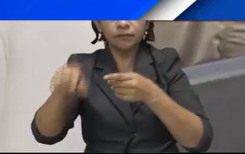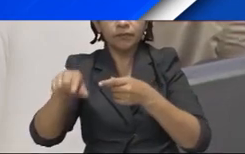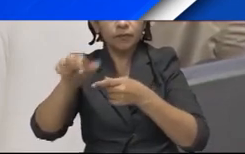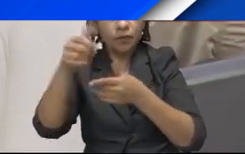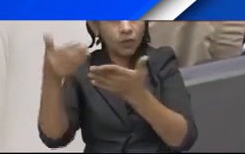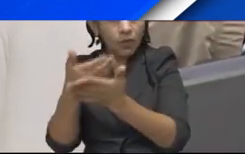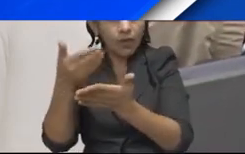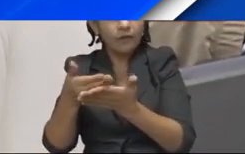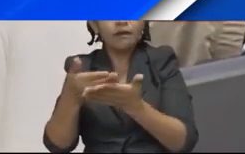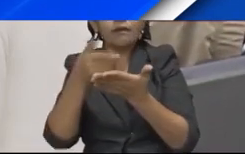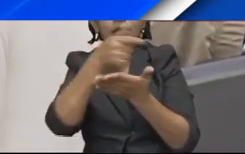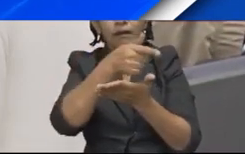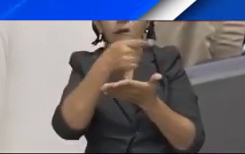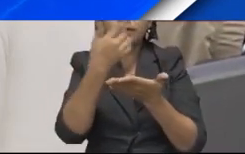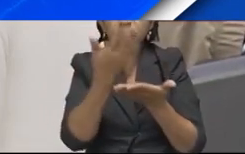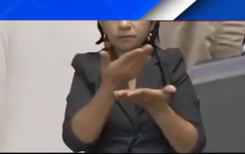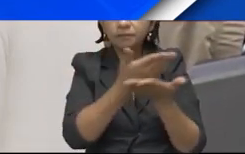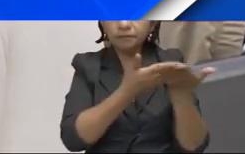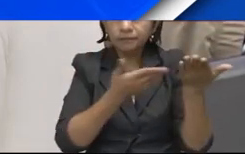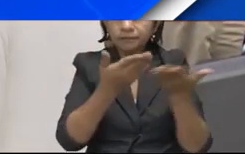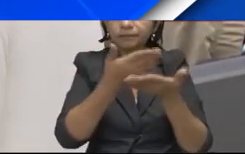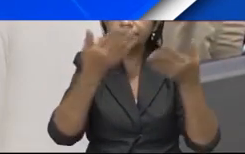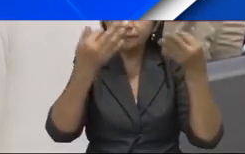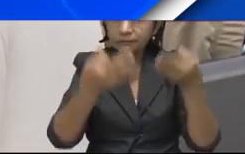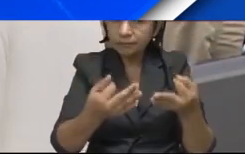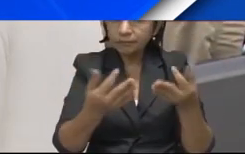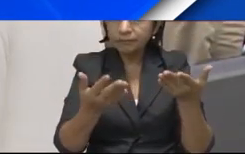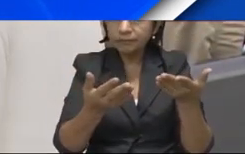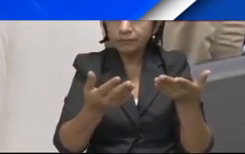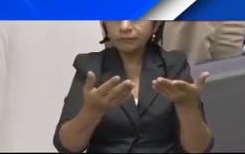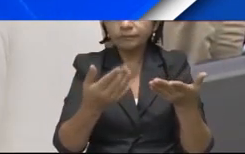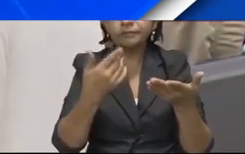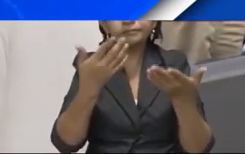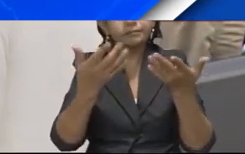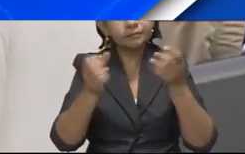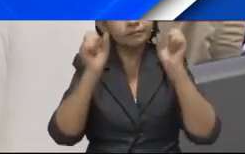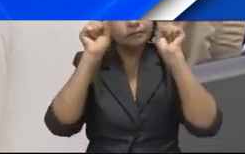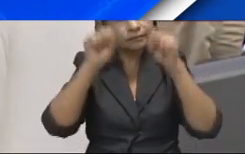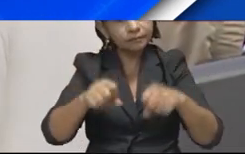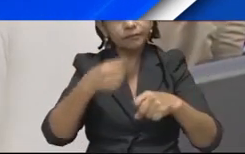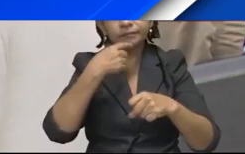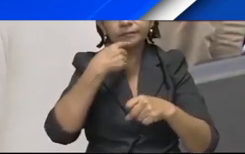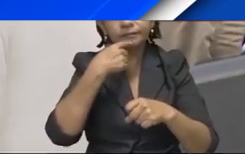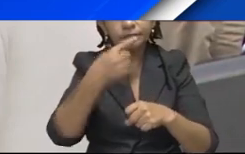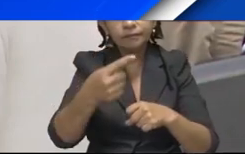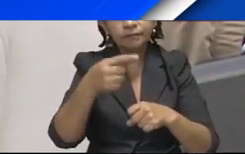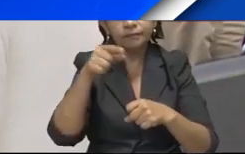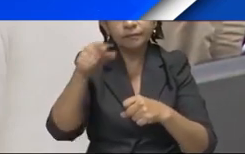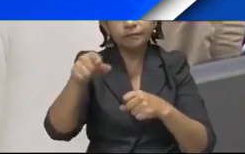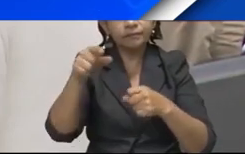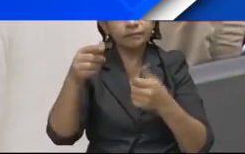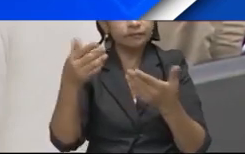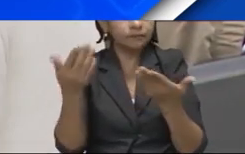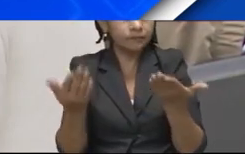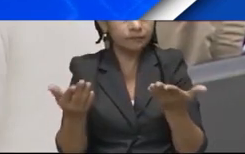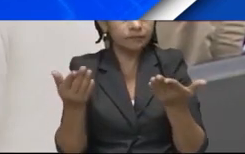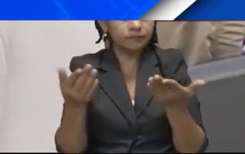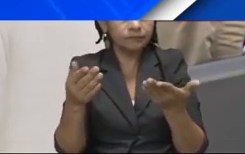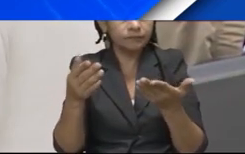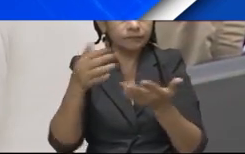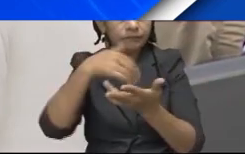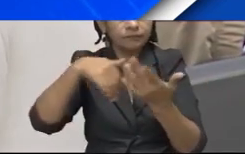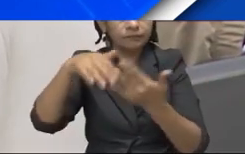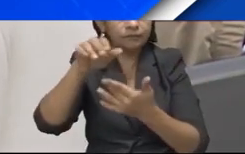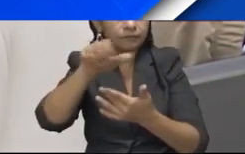confianza, que inspira más seguridad, damos predecibilidad a nuestro